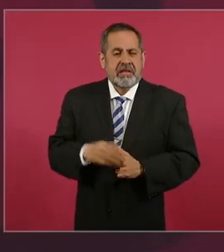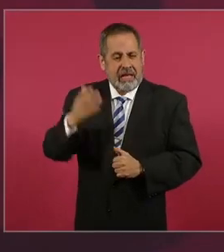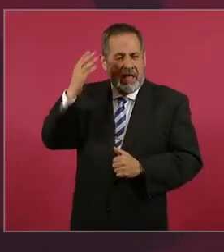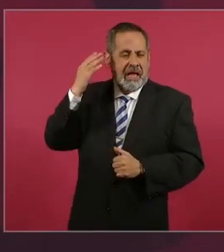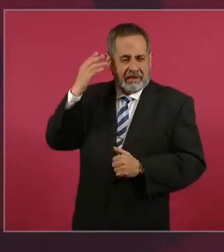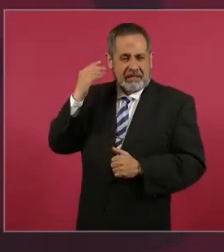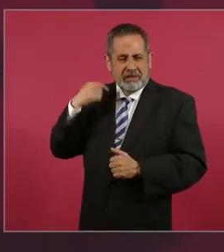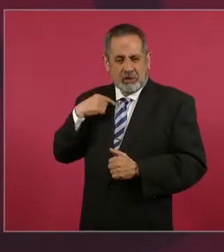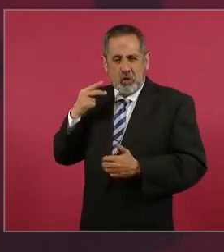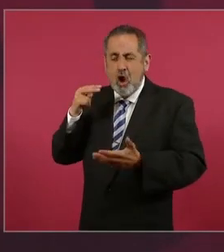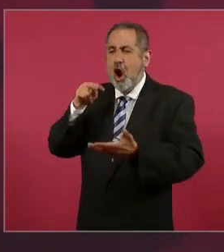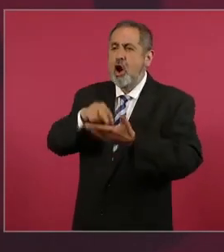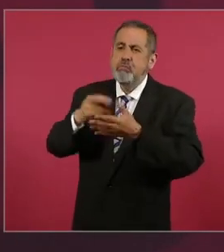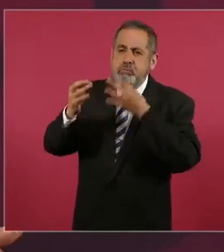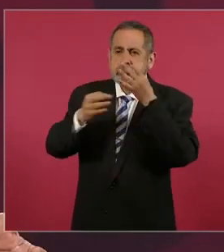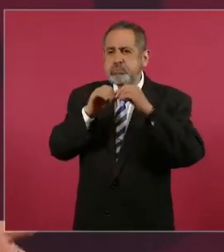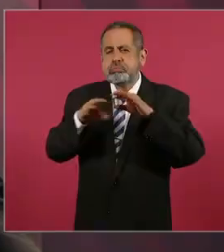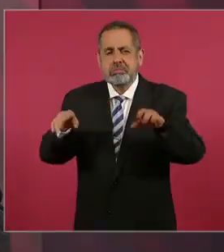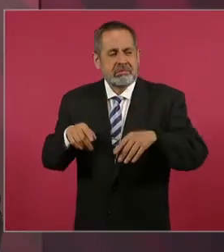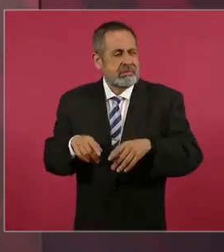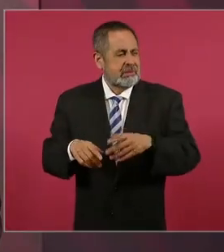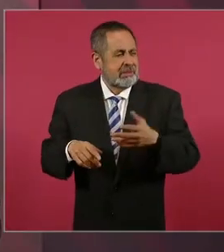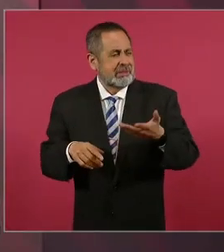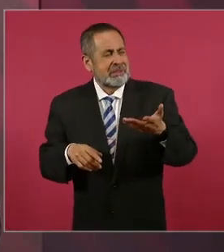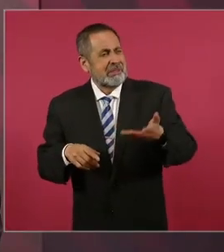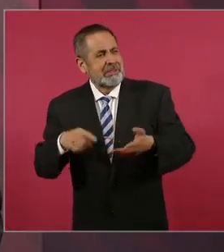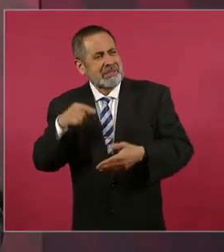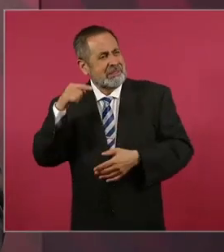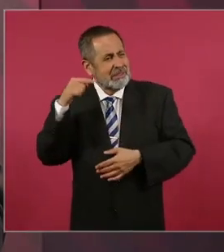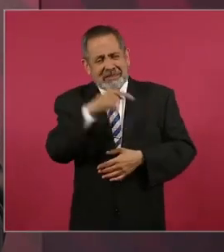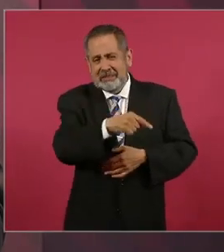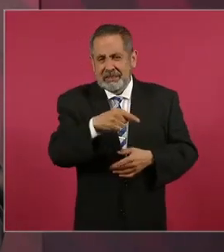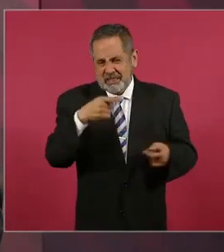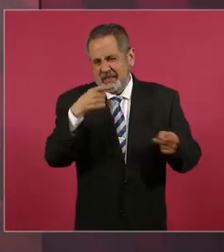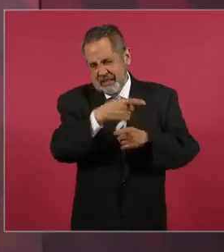públicas que era un absurdo